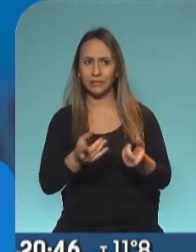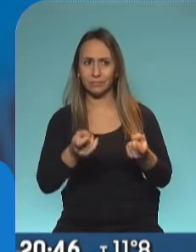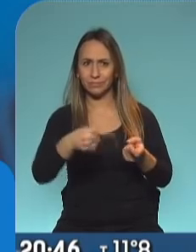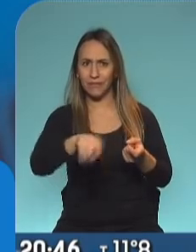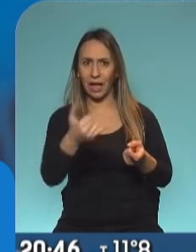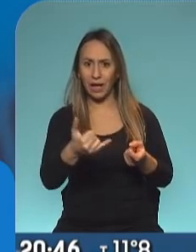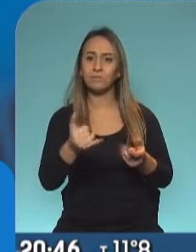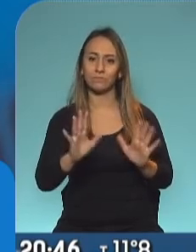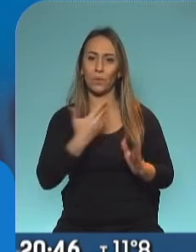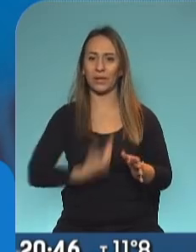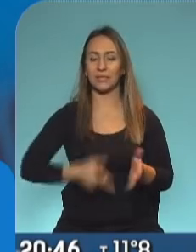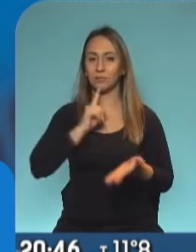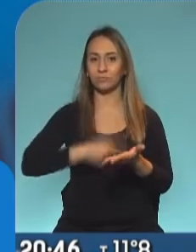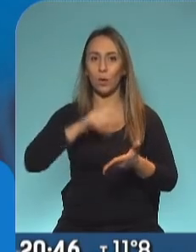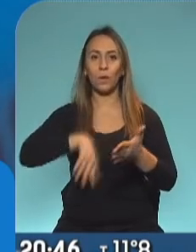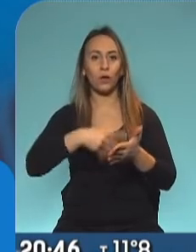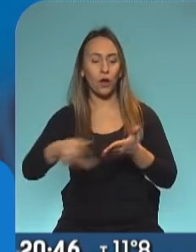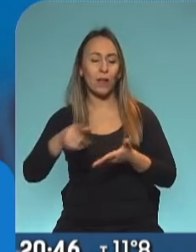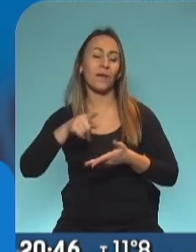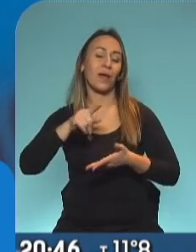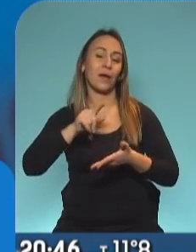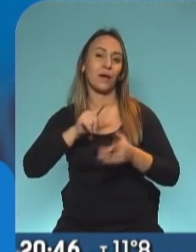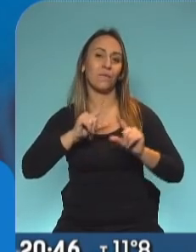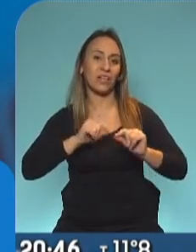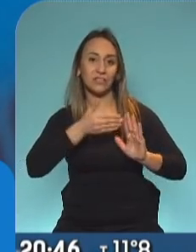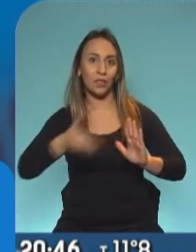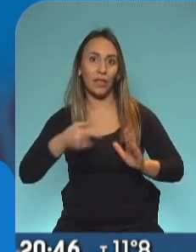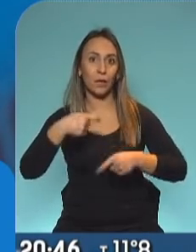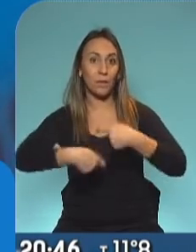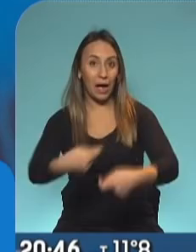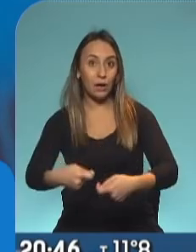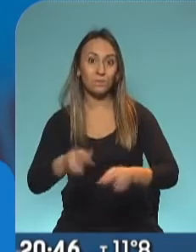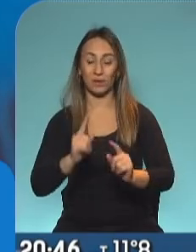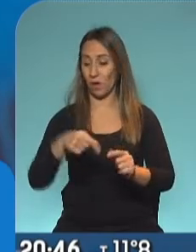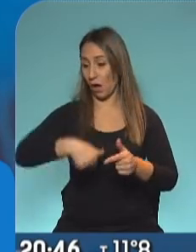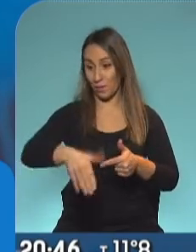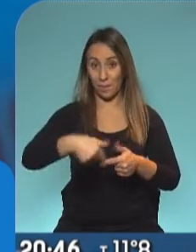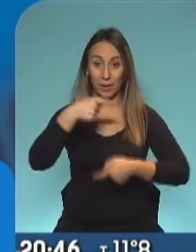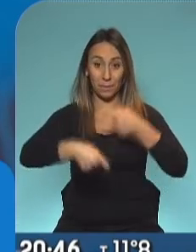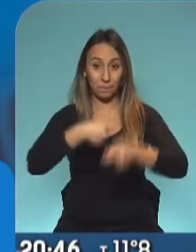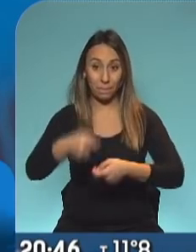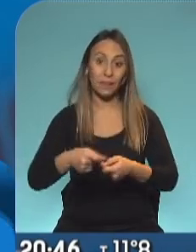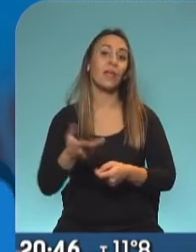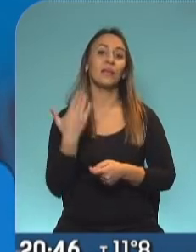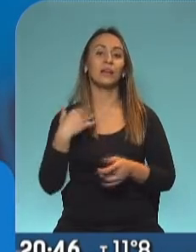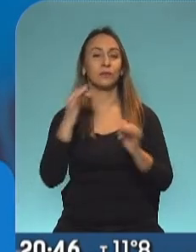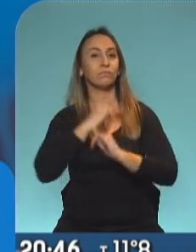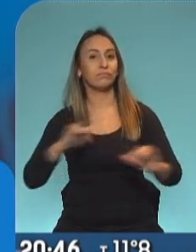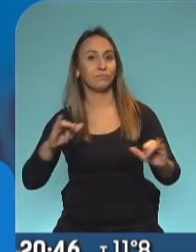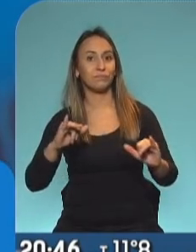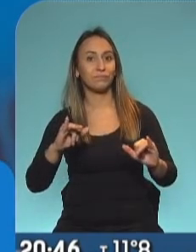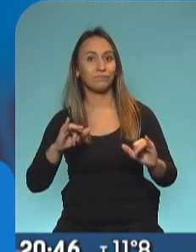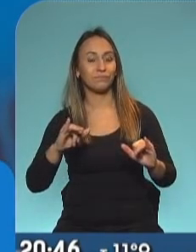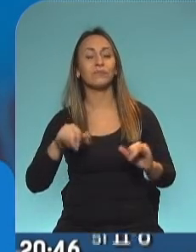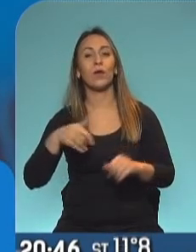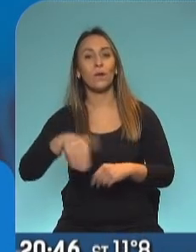volvió a instrumentar un segundo cronograma de pagos, que es el que estamos transcurriendo ahora, y que ahora a partir de ayer, con la confirmación de la noticia, que va a haber un